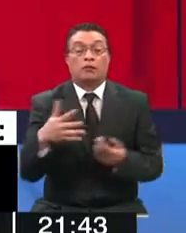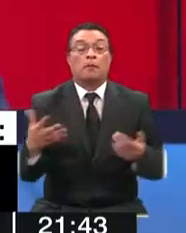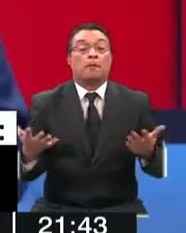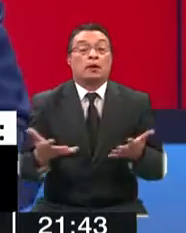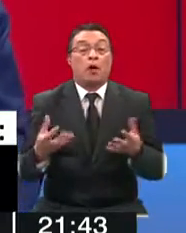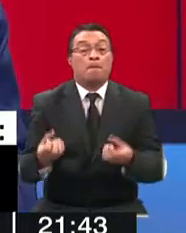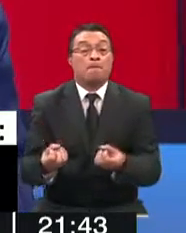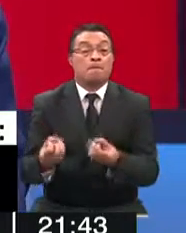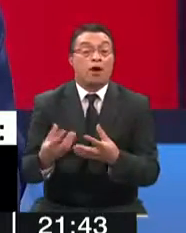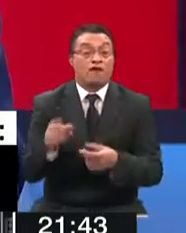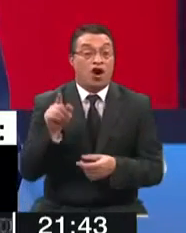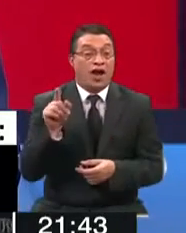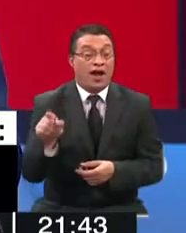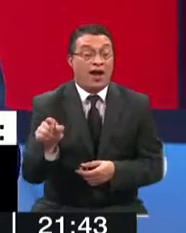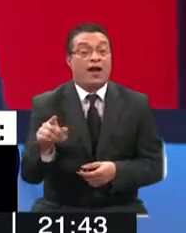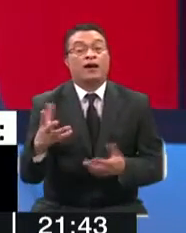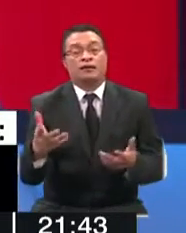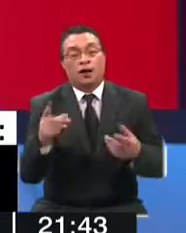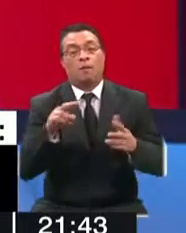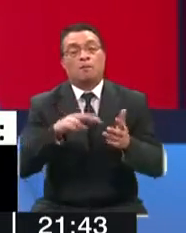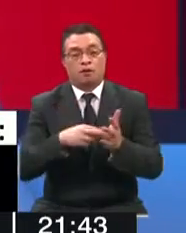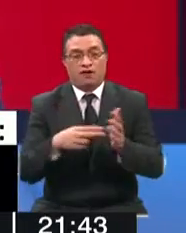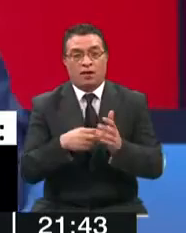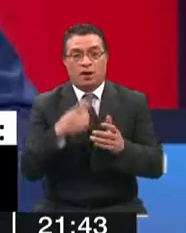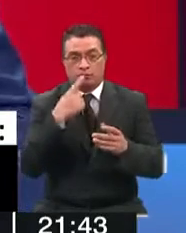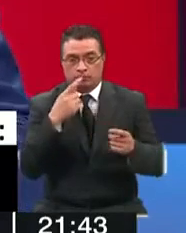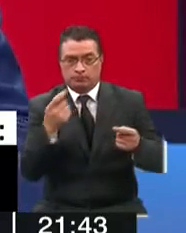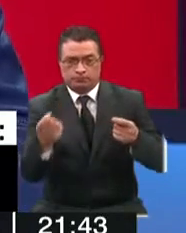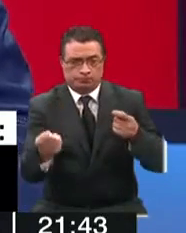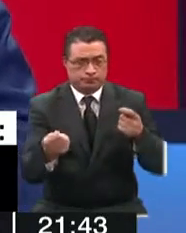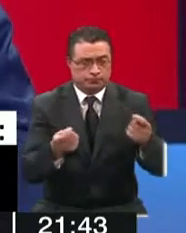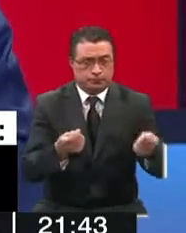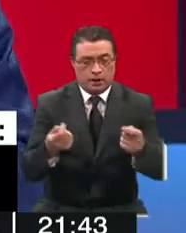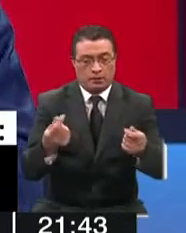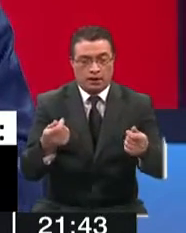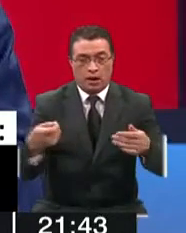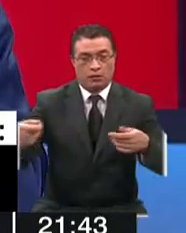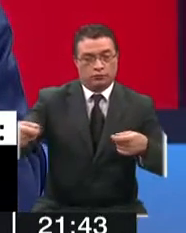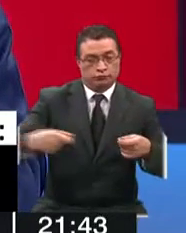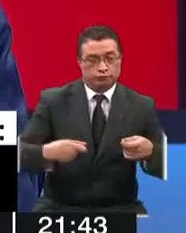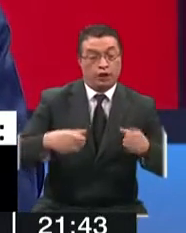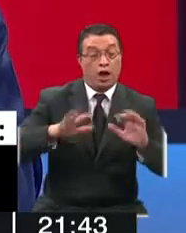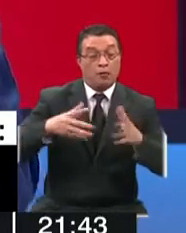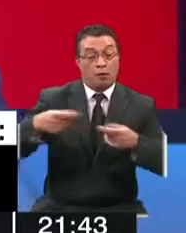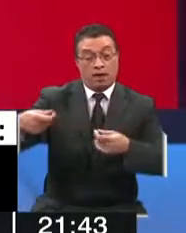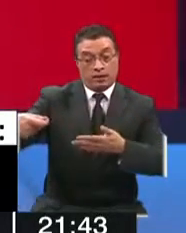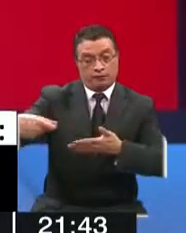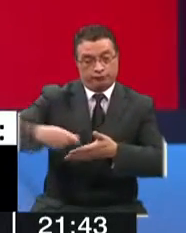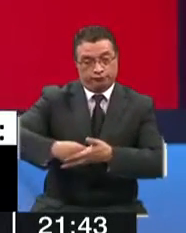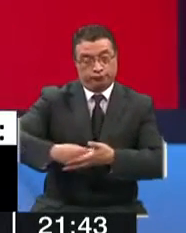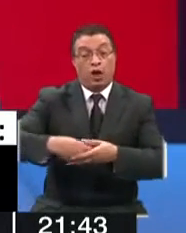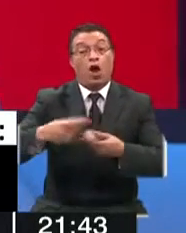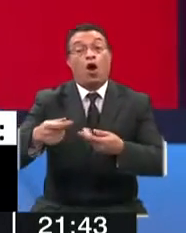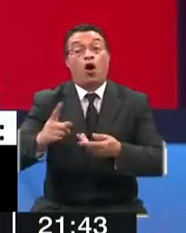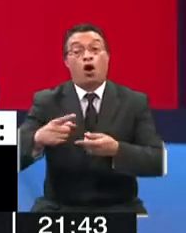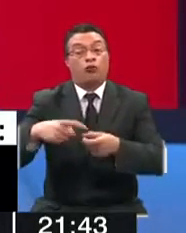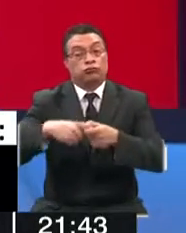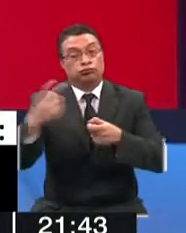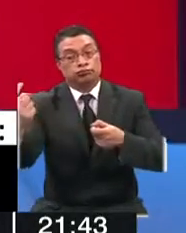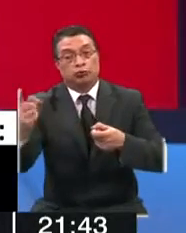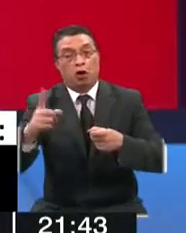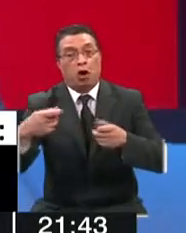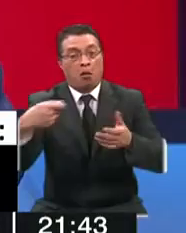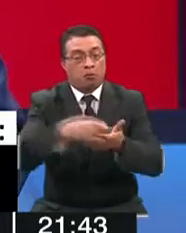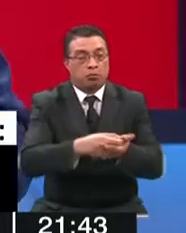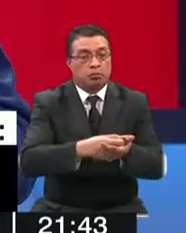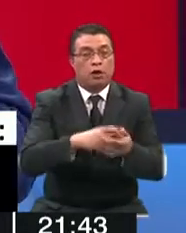sido provocada por problemas de especulación, por ejemplo, con entradas posibles de socios que después fracasan, con todo lo que ha